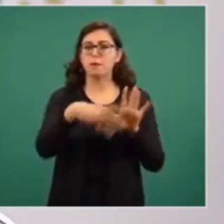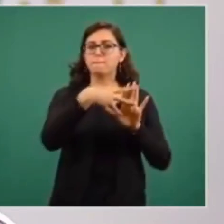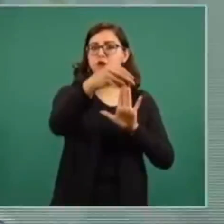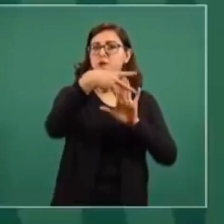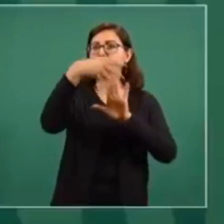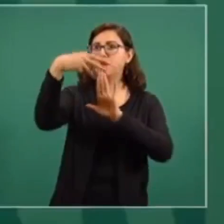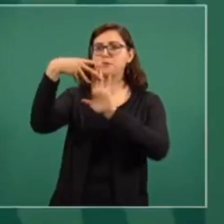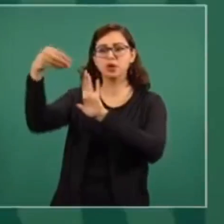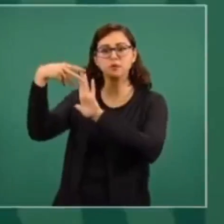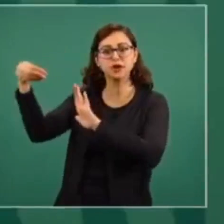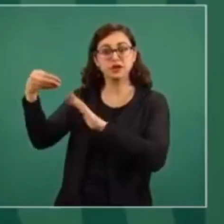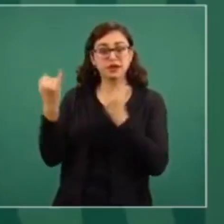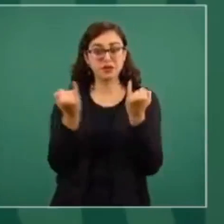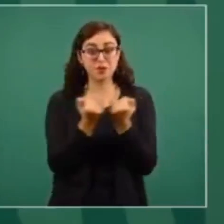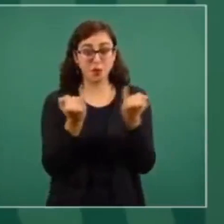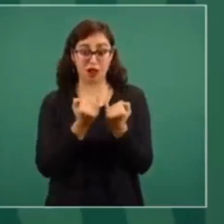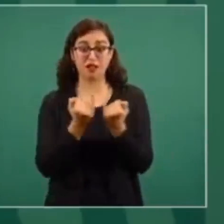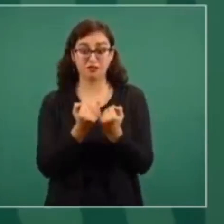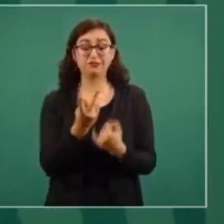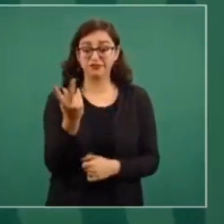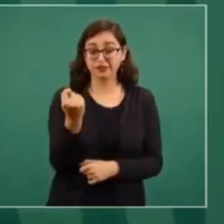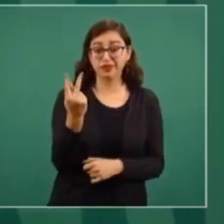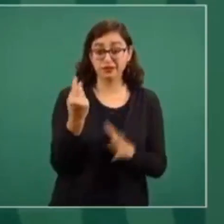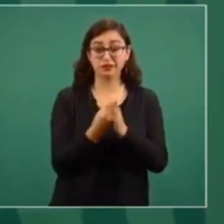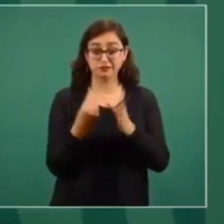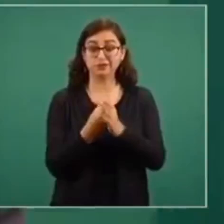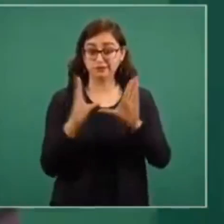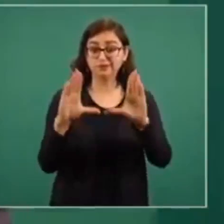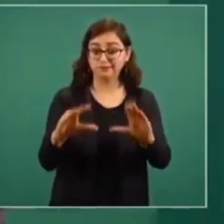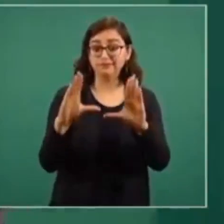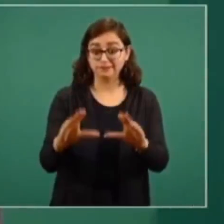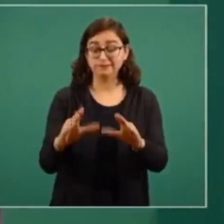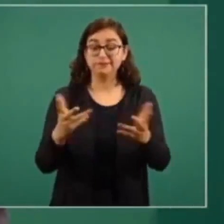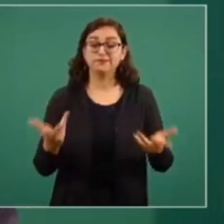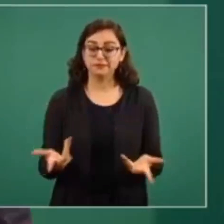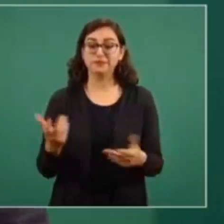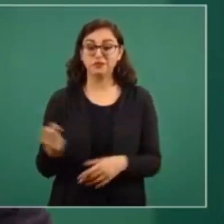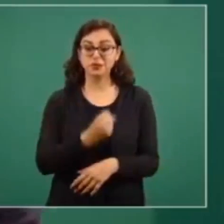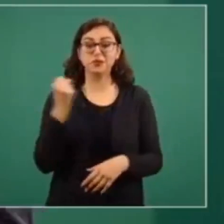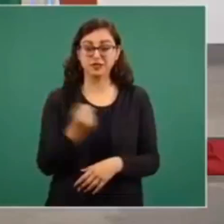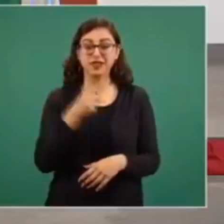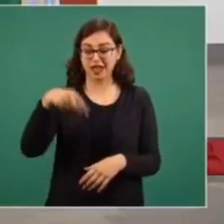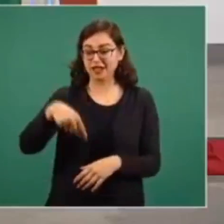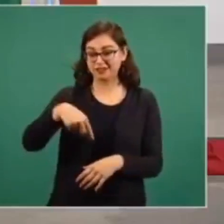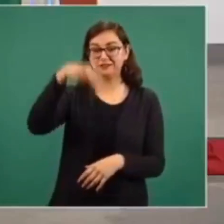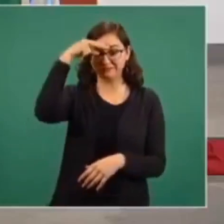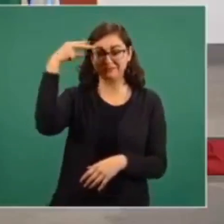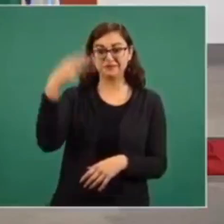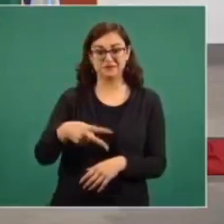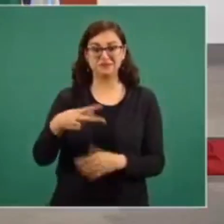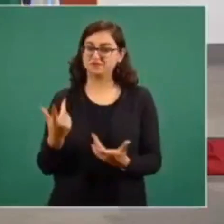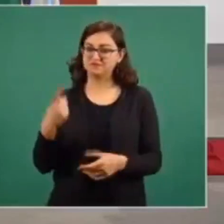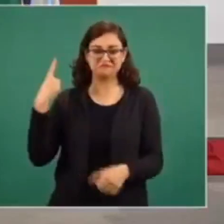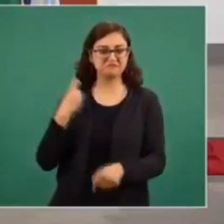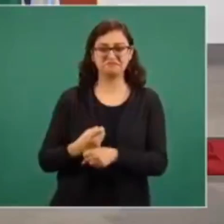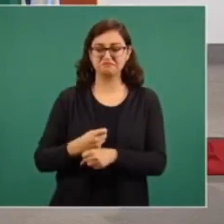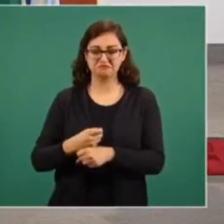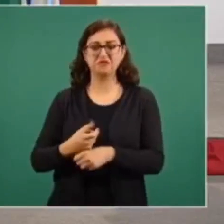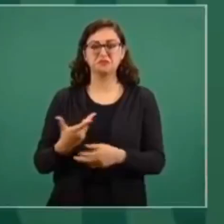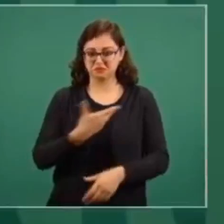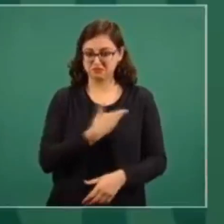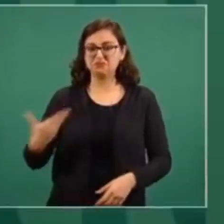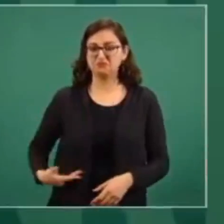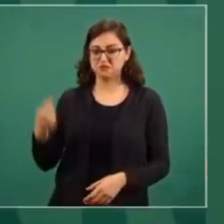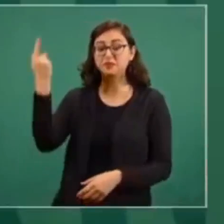han empezado países muy importantes a utilizar la televisión y afortunadamente en México pues tuvimos desde el principio la indicación